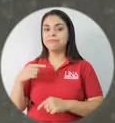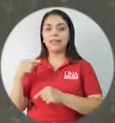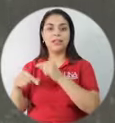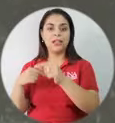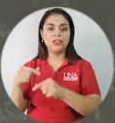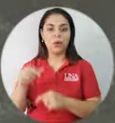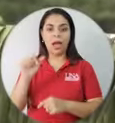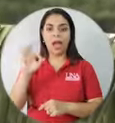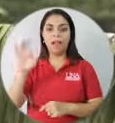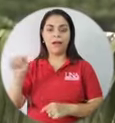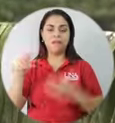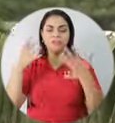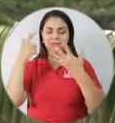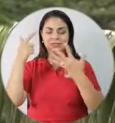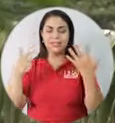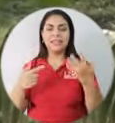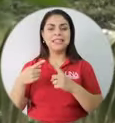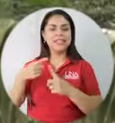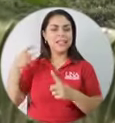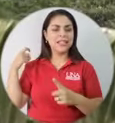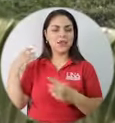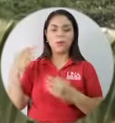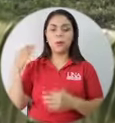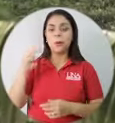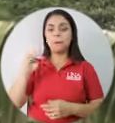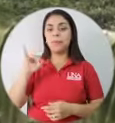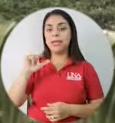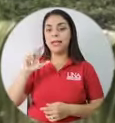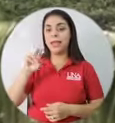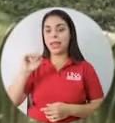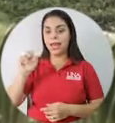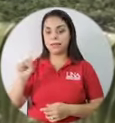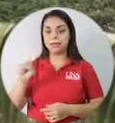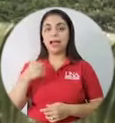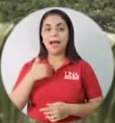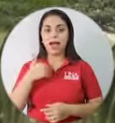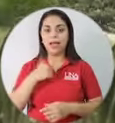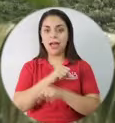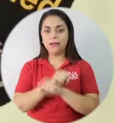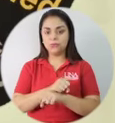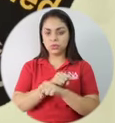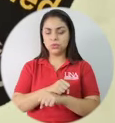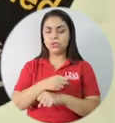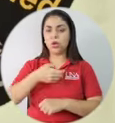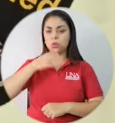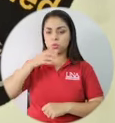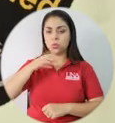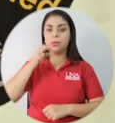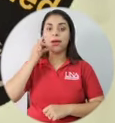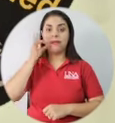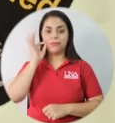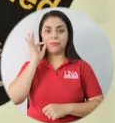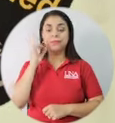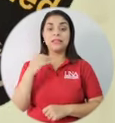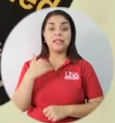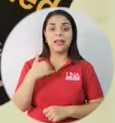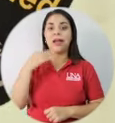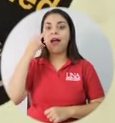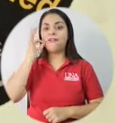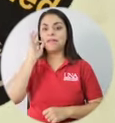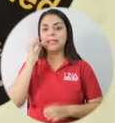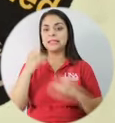desde los millennials se empieza a dar como esa transformación en hábitos de consumo, donde entonces el café tiene